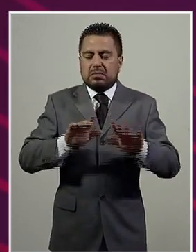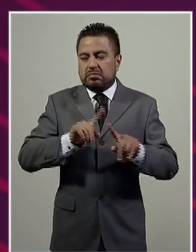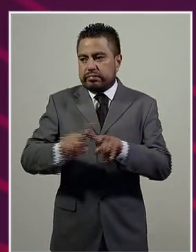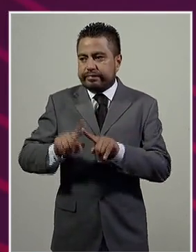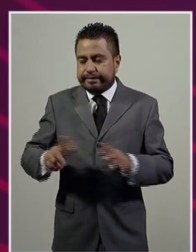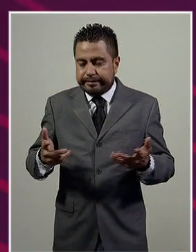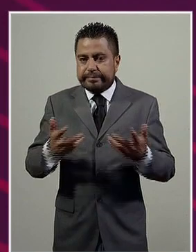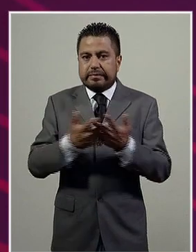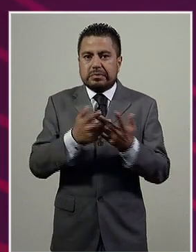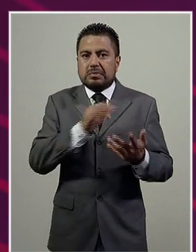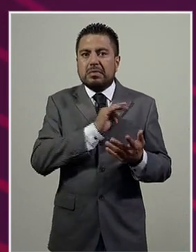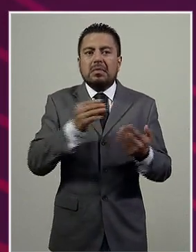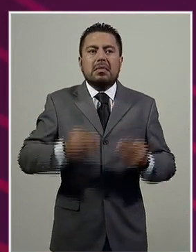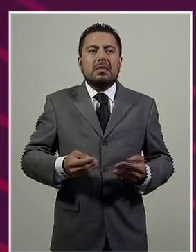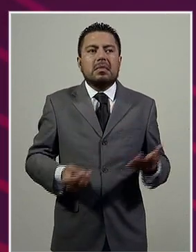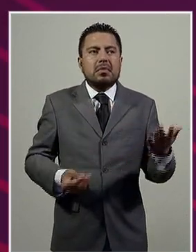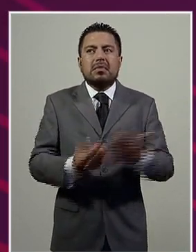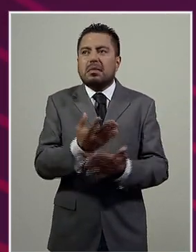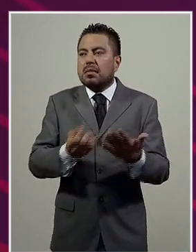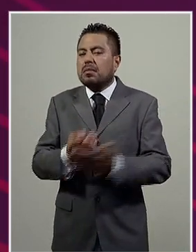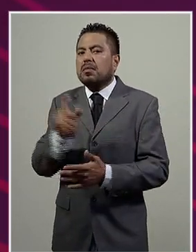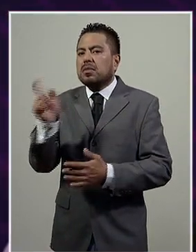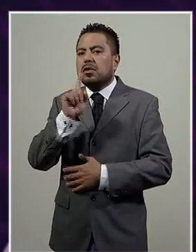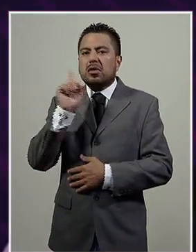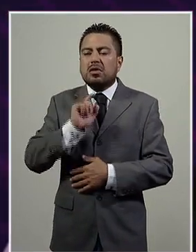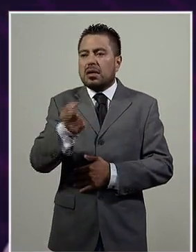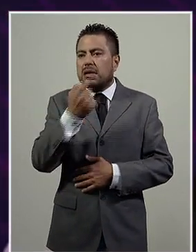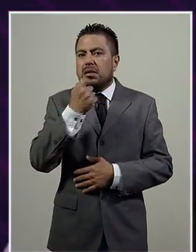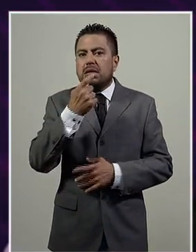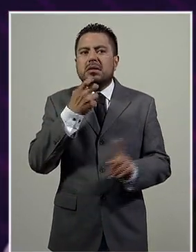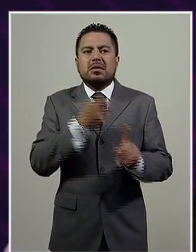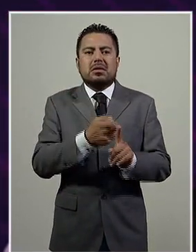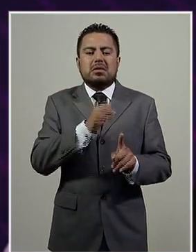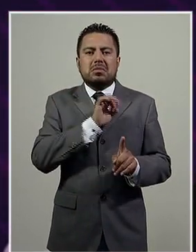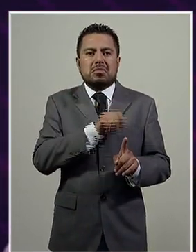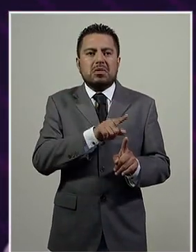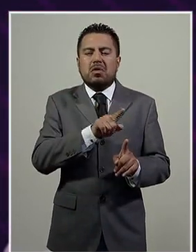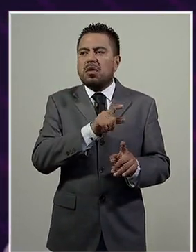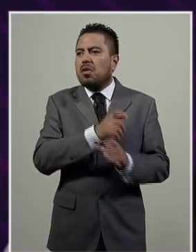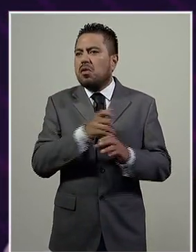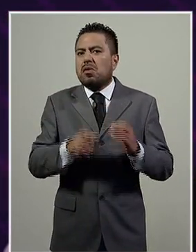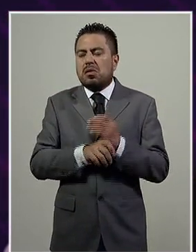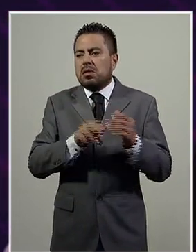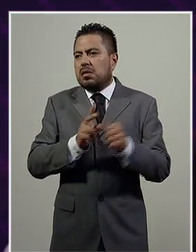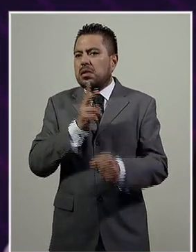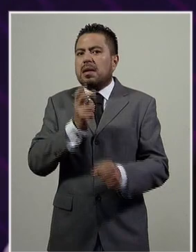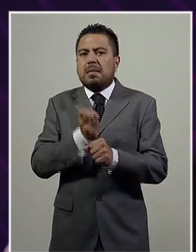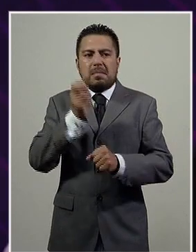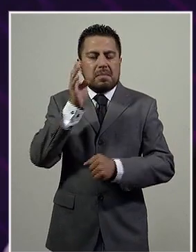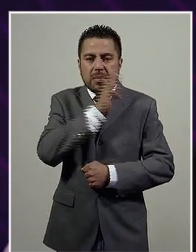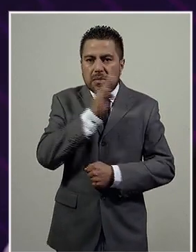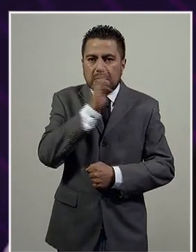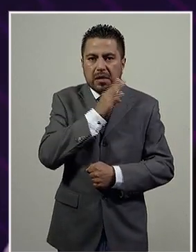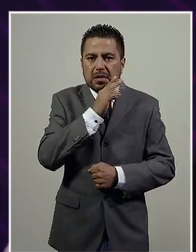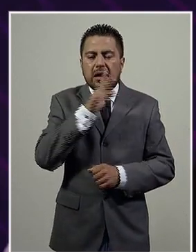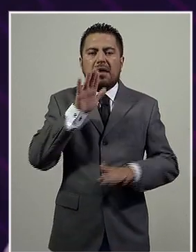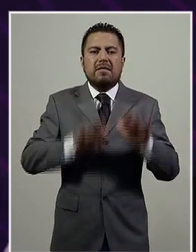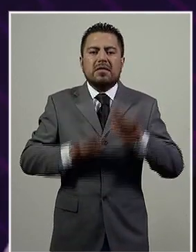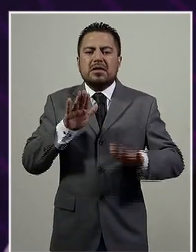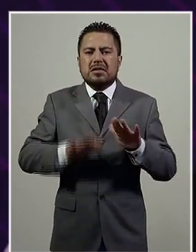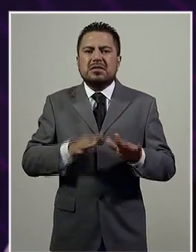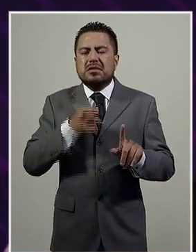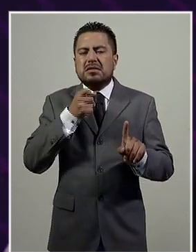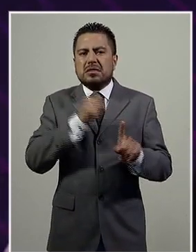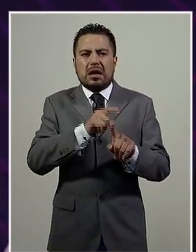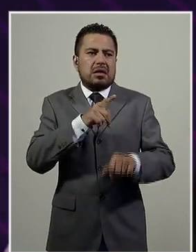hormonas. Lo mandan al mercado y ¿qué pasa? Cuando lo toman las mujeres, el medicamento no tiene el mismo efecto, tiene efectos secundarios malos y a veces hasta ponen en